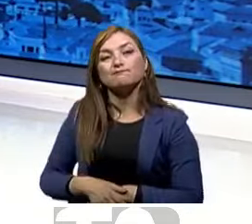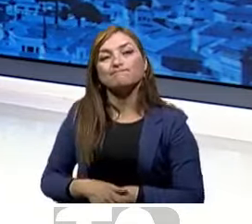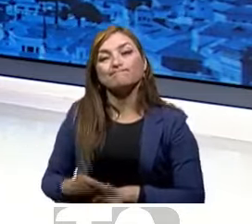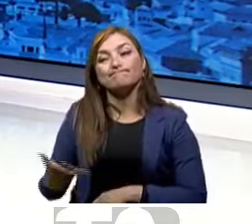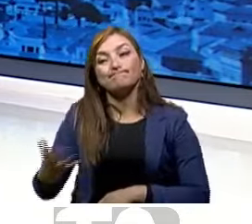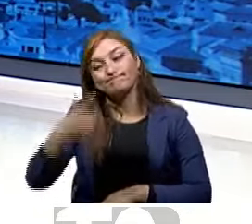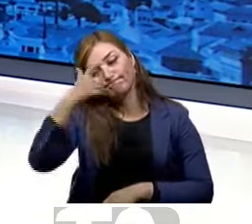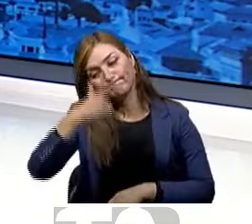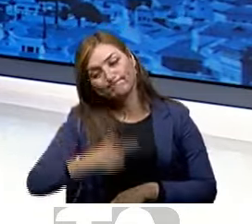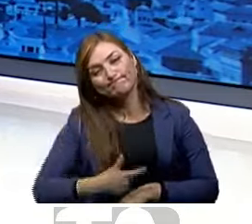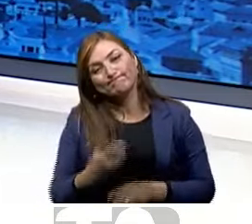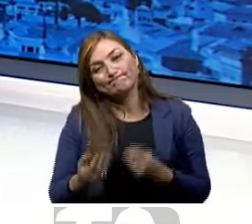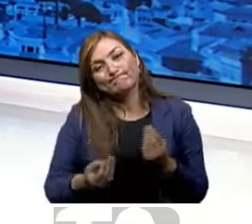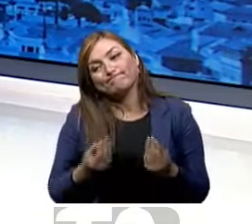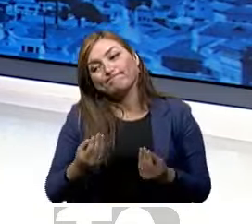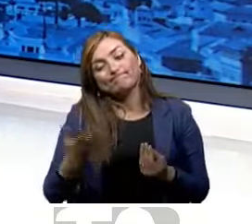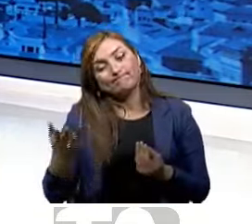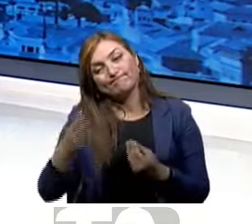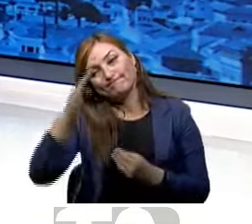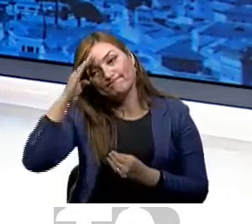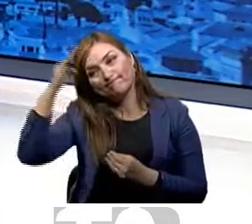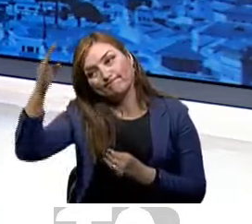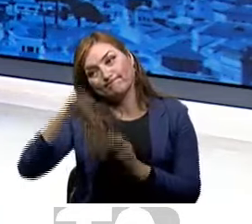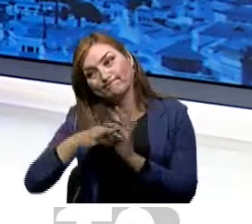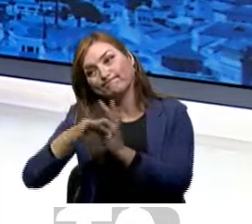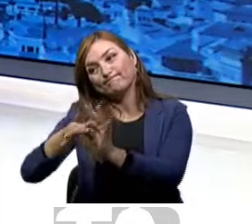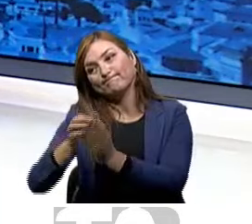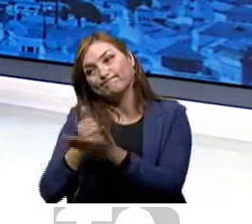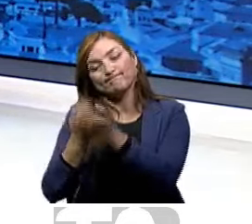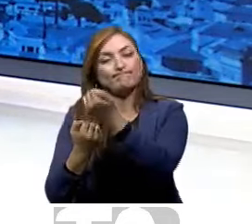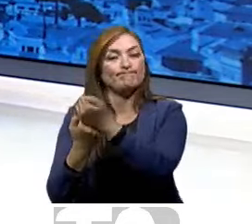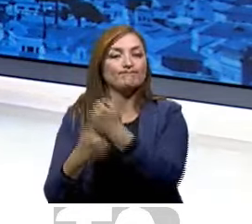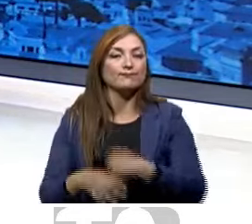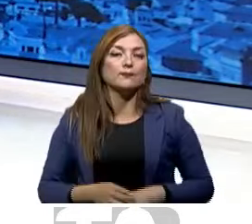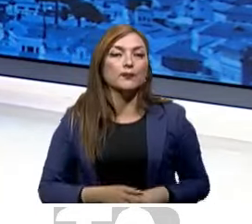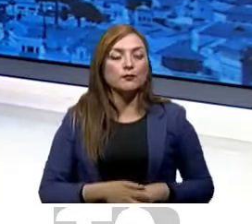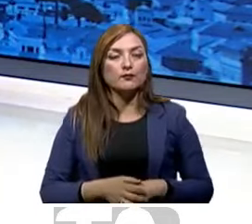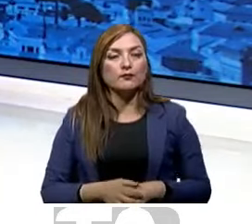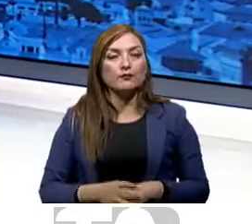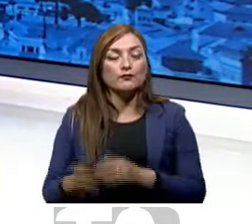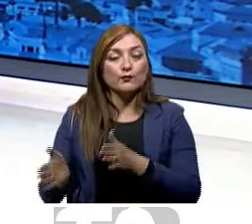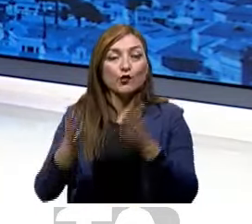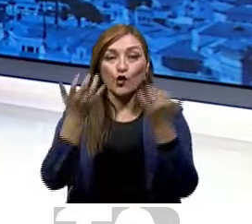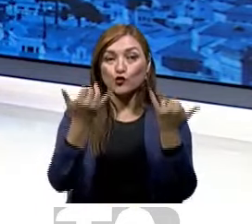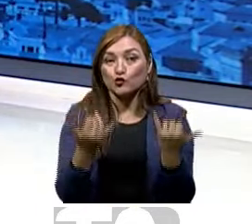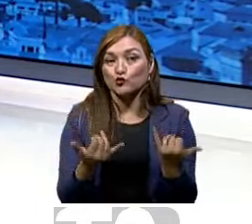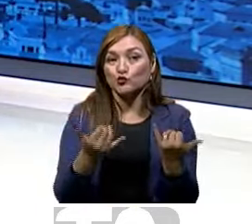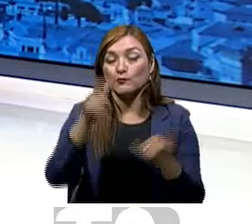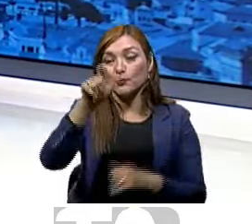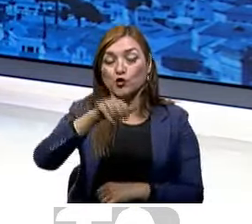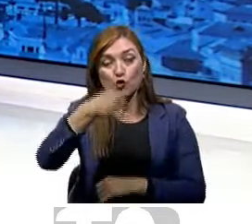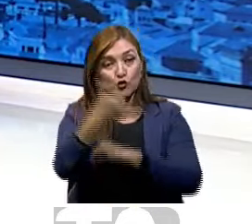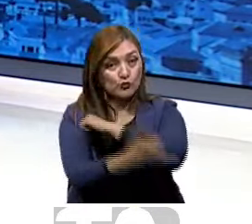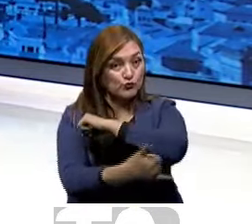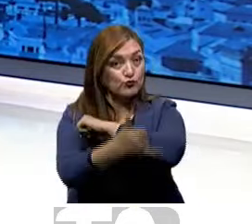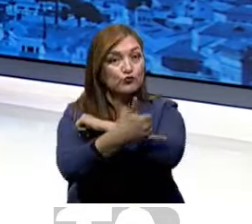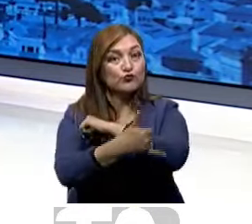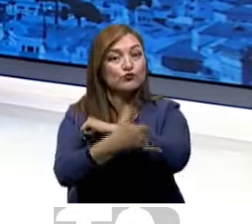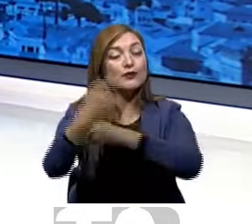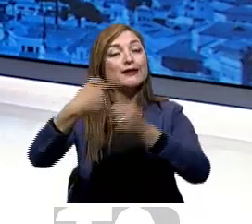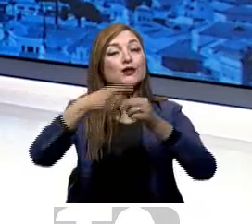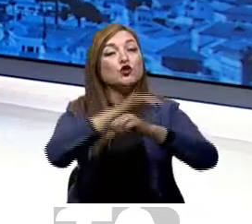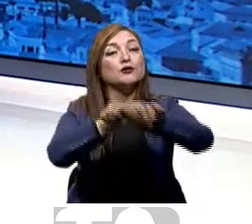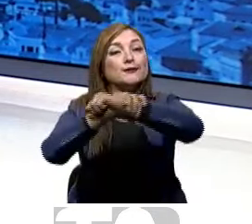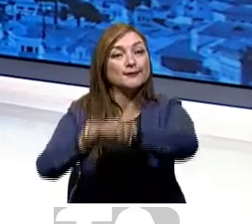a los ciudadanos que colaborar con este tipo de acciones que realiza la policía. Y justamente ahora les contamos que un extranjero fue detenido en Quito